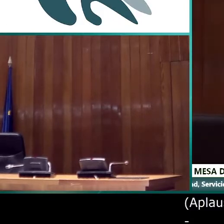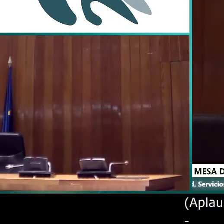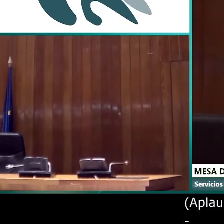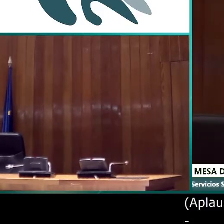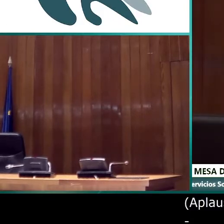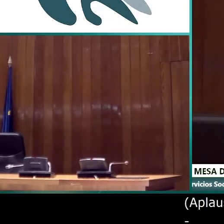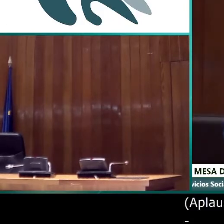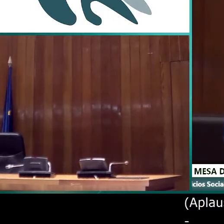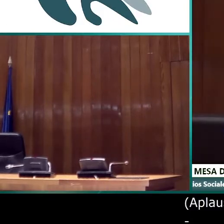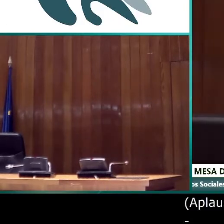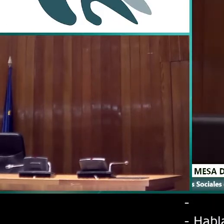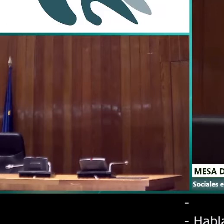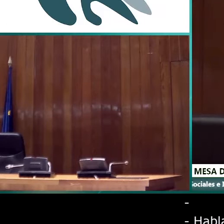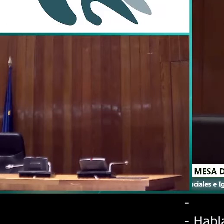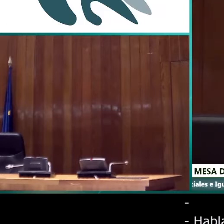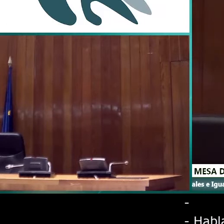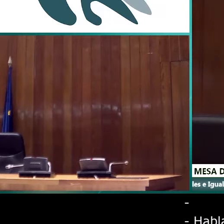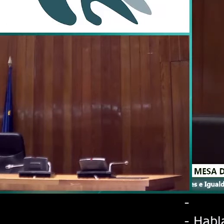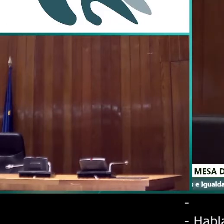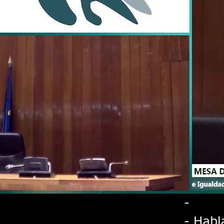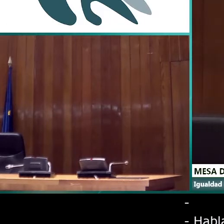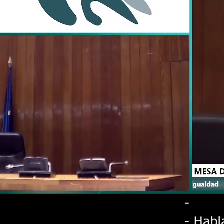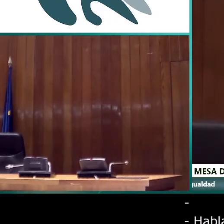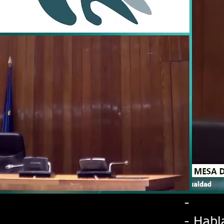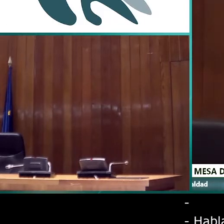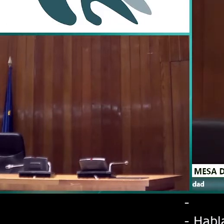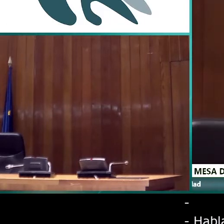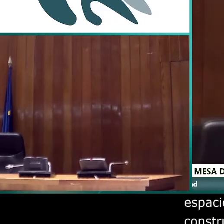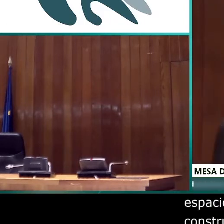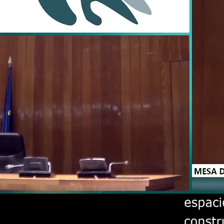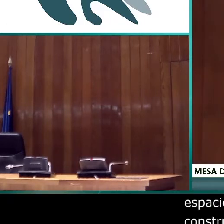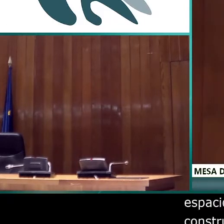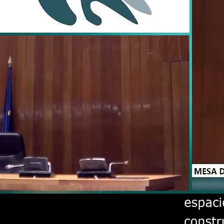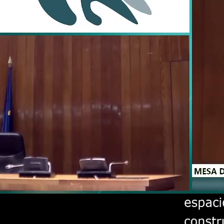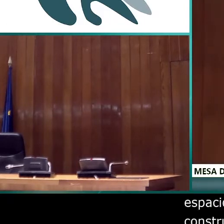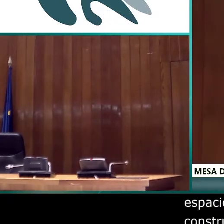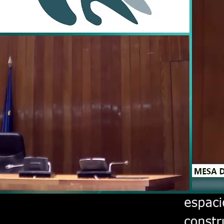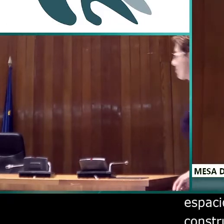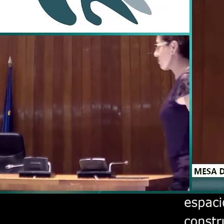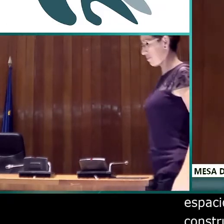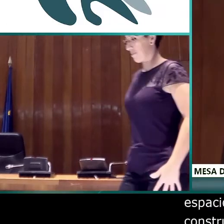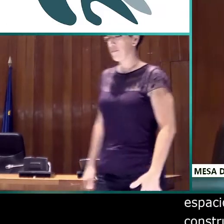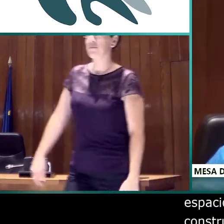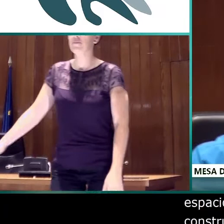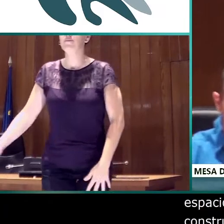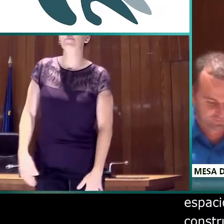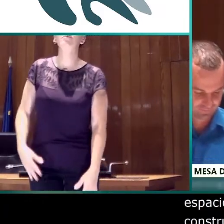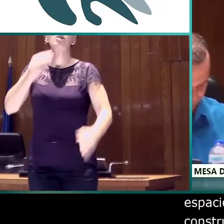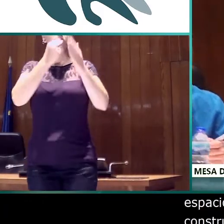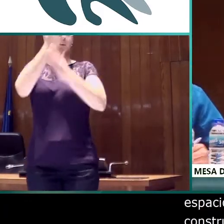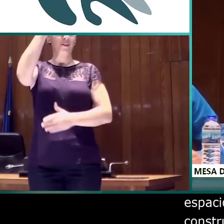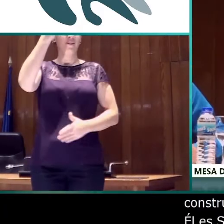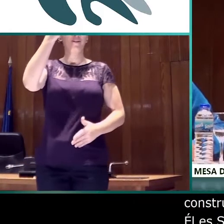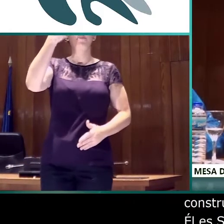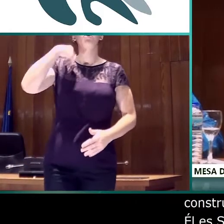es Saúl Villameriel, este es su signo, cuando quieras. Vale. Buenos días y en primer lugar